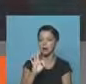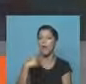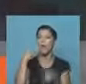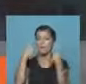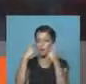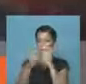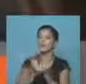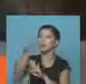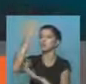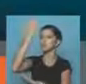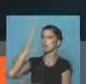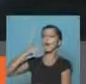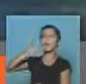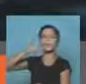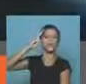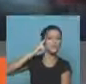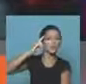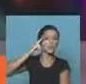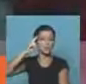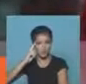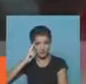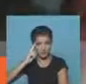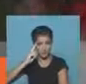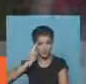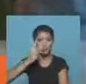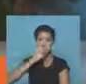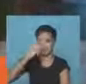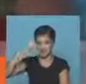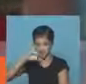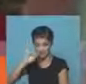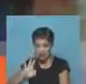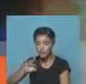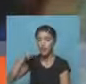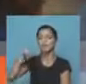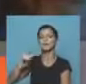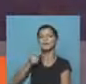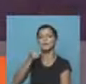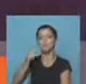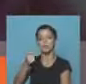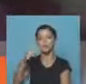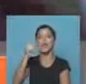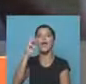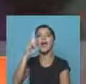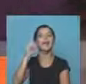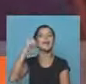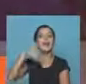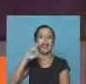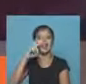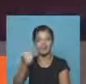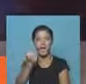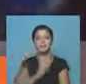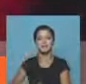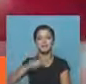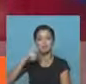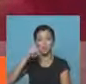de 1999. El 23 de marzo de ese año asesinaron a Luis María Argaña, que era el vicepresidente de